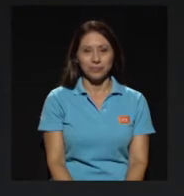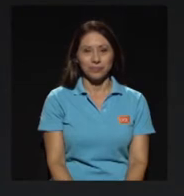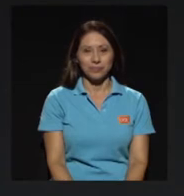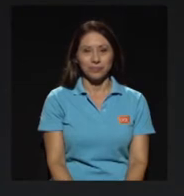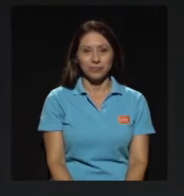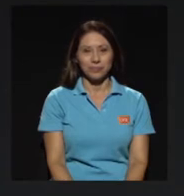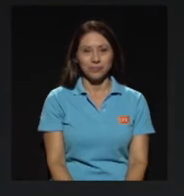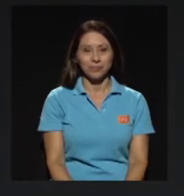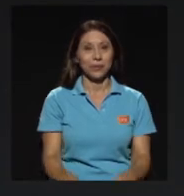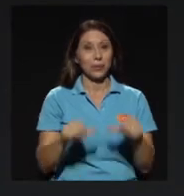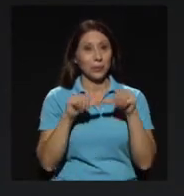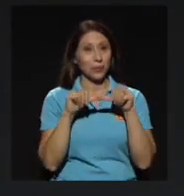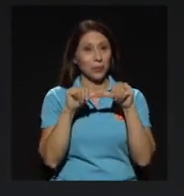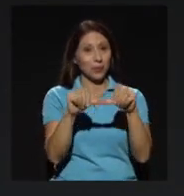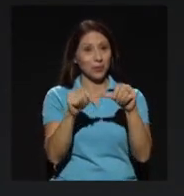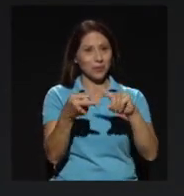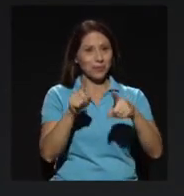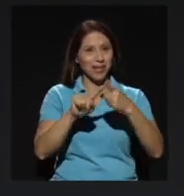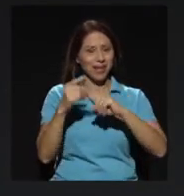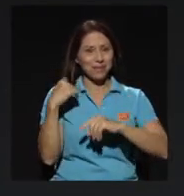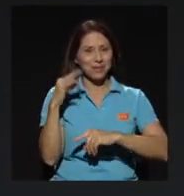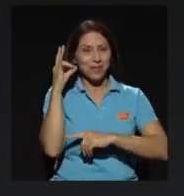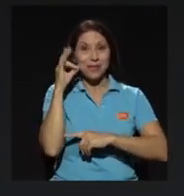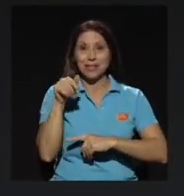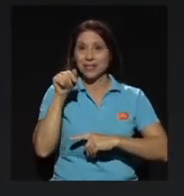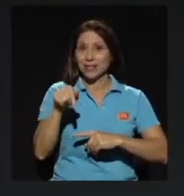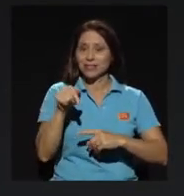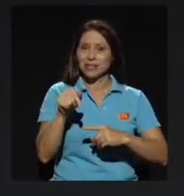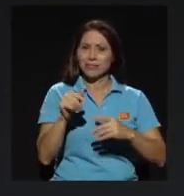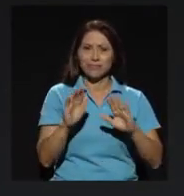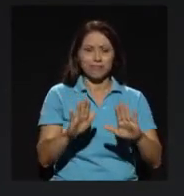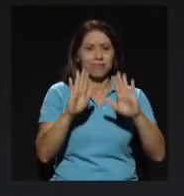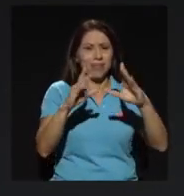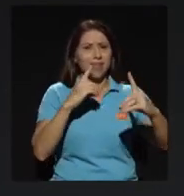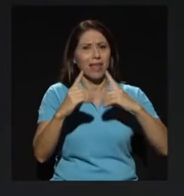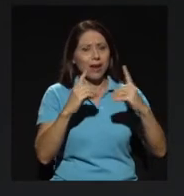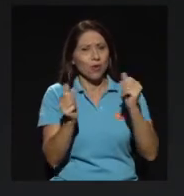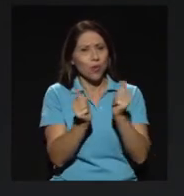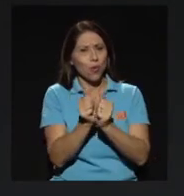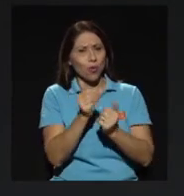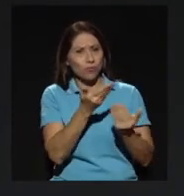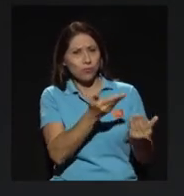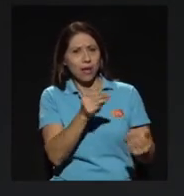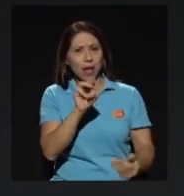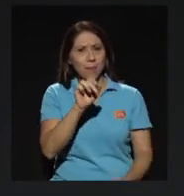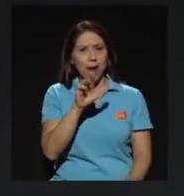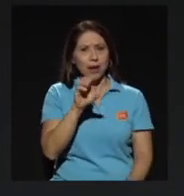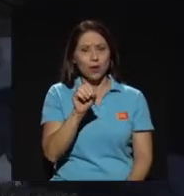continuamos amigas y amigos en este rico diálogo cuando marco inicio